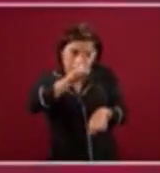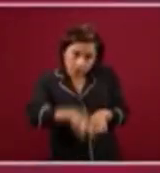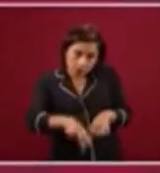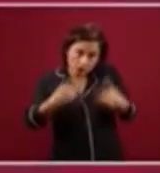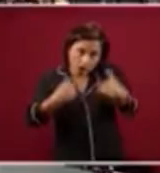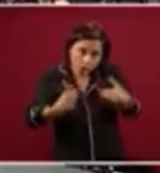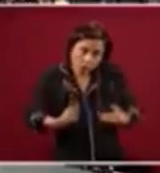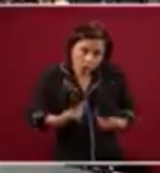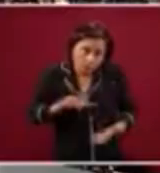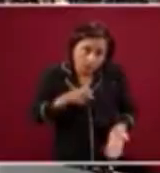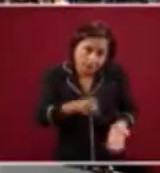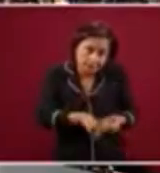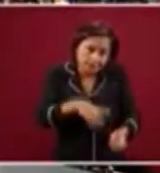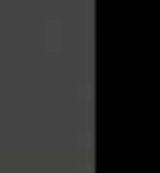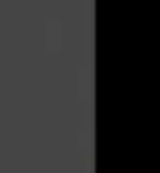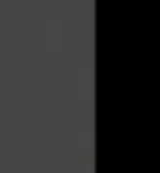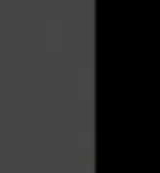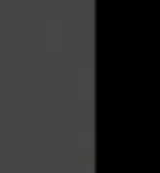a salir adelante.